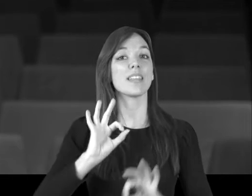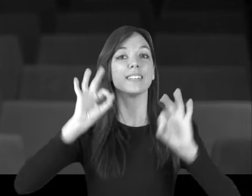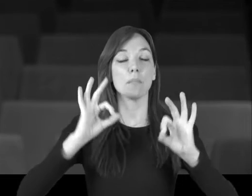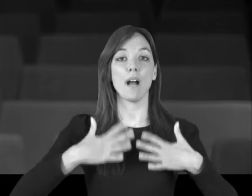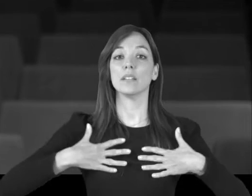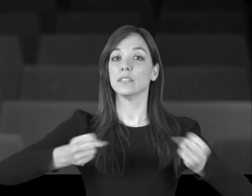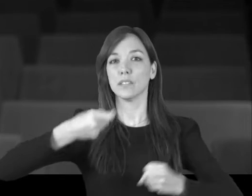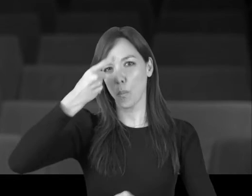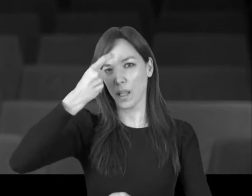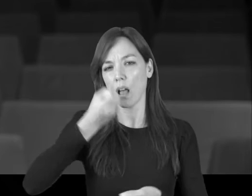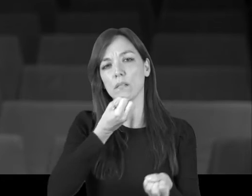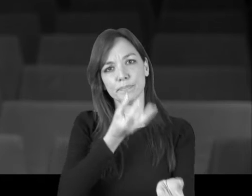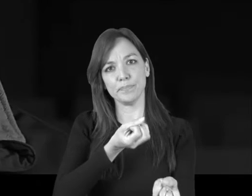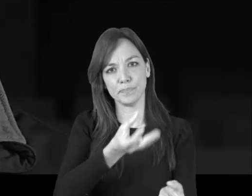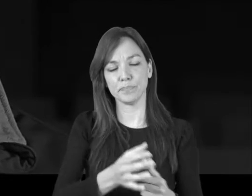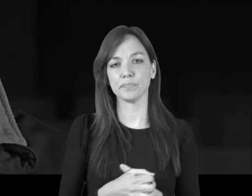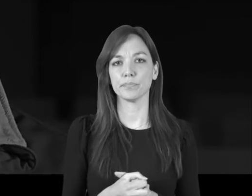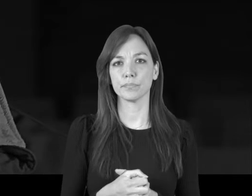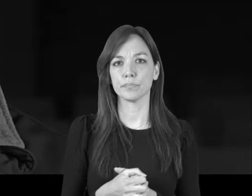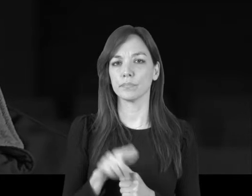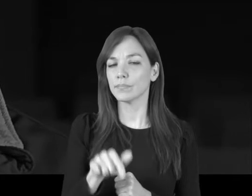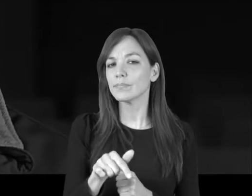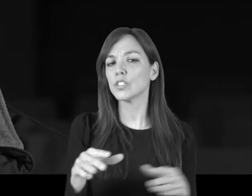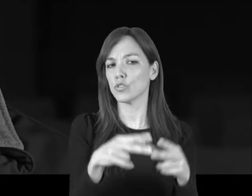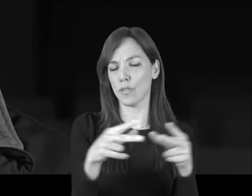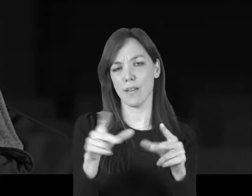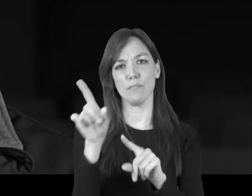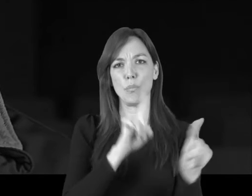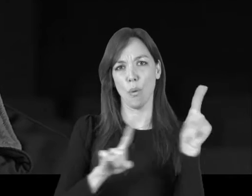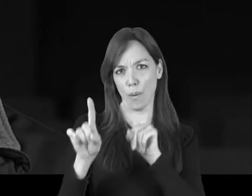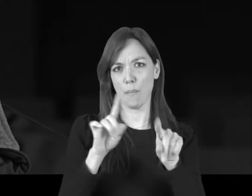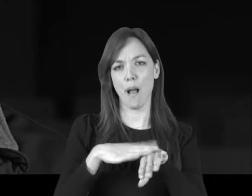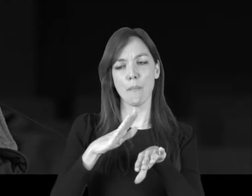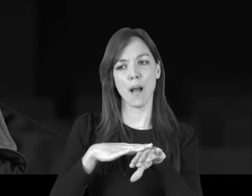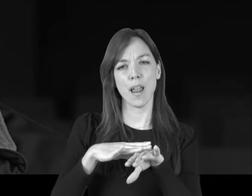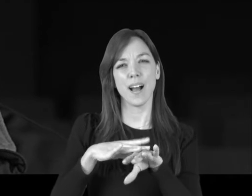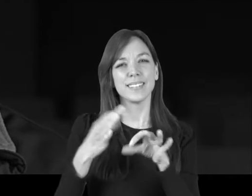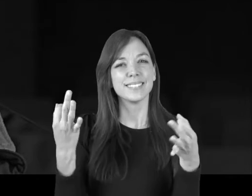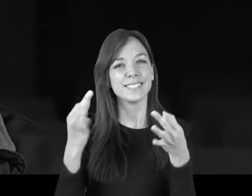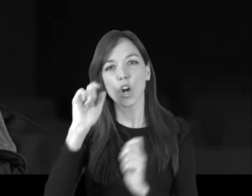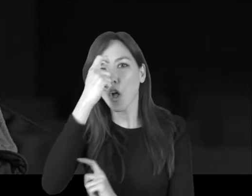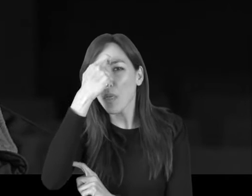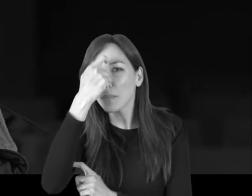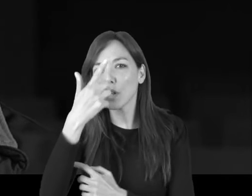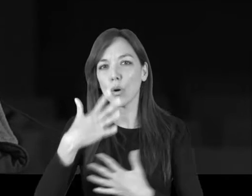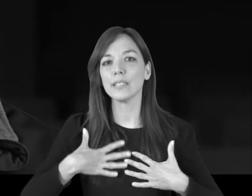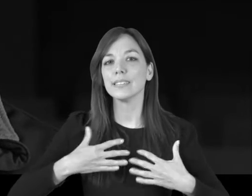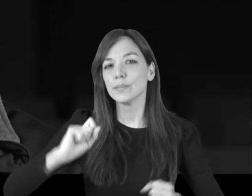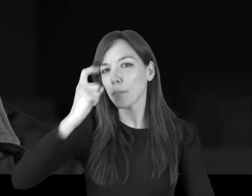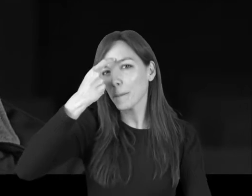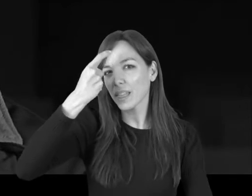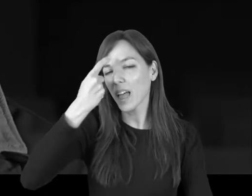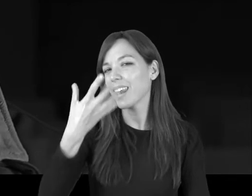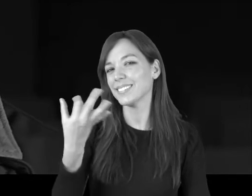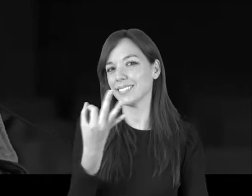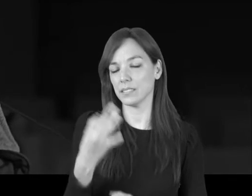experiencia en salud mental que yo tenía. Bueno, la sociedad tiene un problema a la hora de entender lo que es una enfermedad mental. En